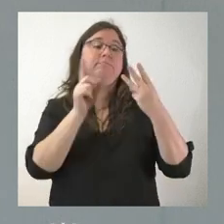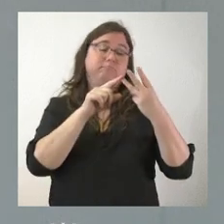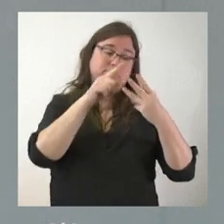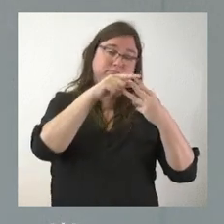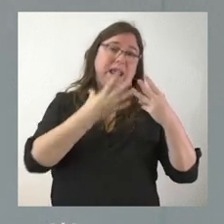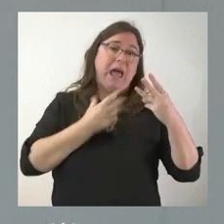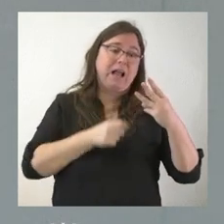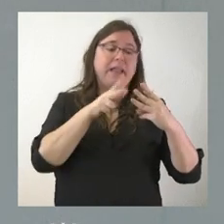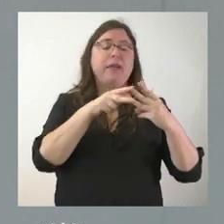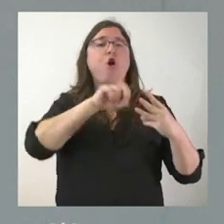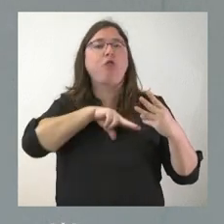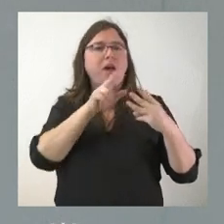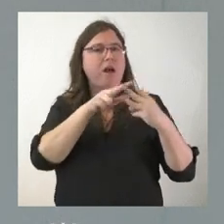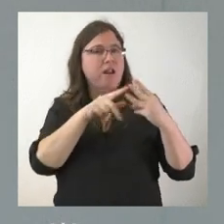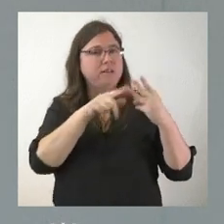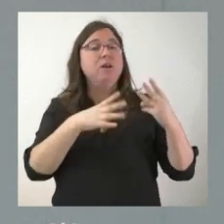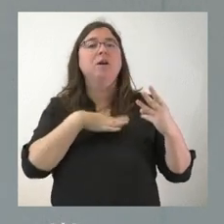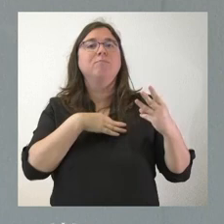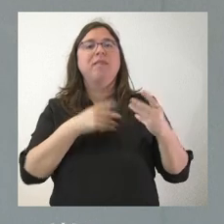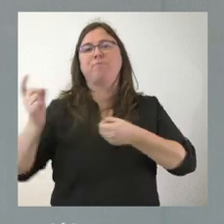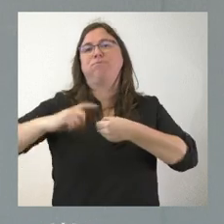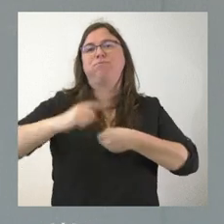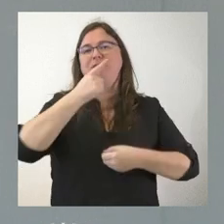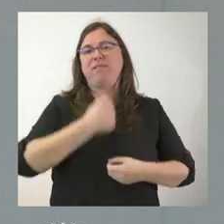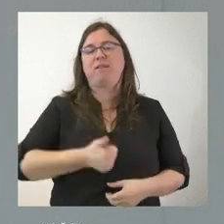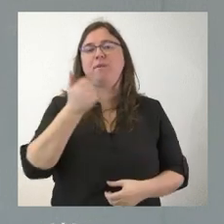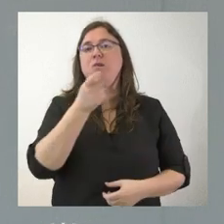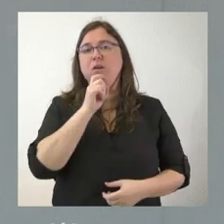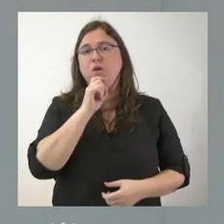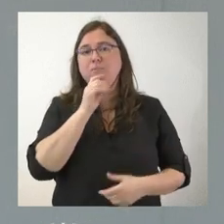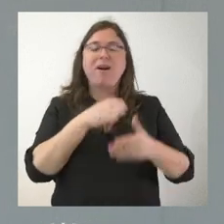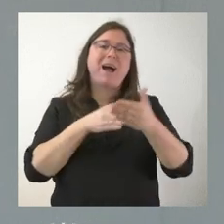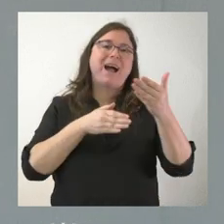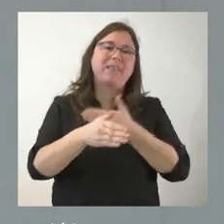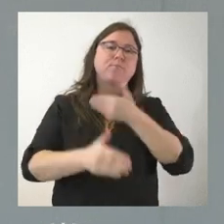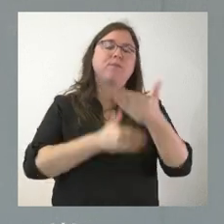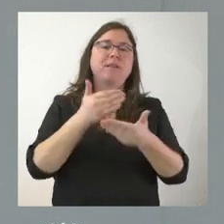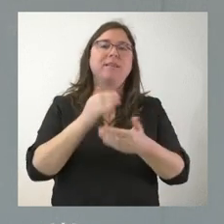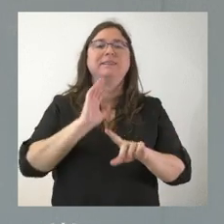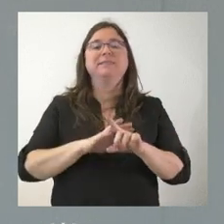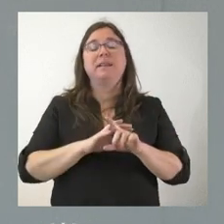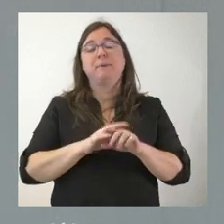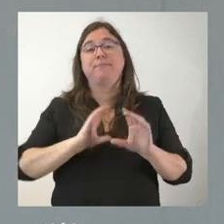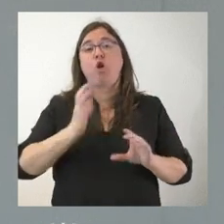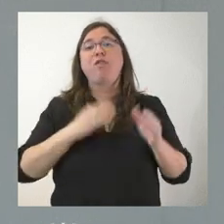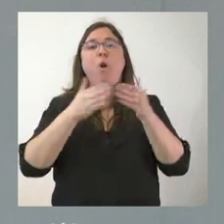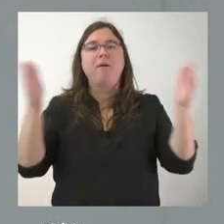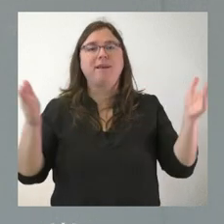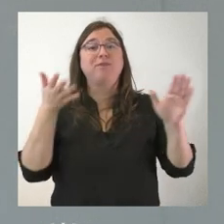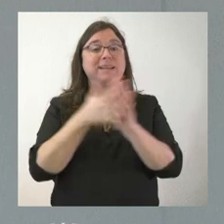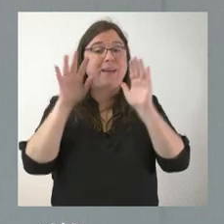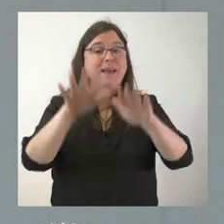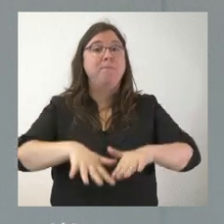existe la posibilidad de facilitar una mayor participación ciudadanos mediante estos procedimientos de consejo abierto de tal forma que el pleno del ayuntamiento